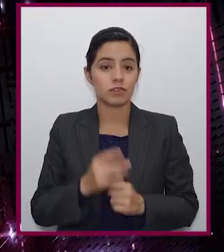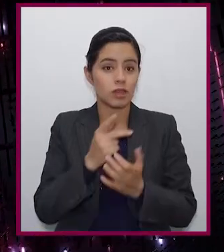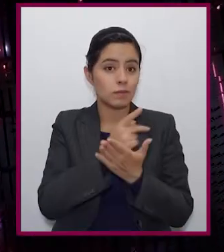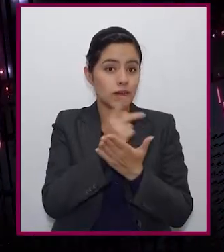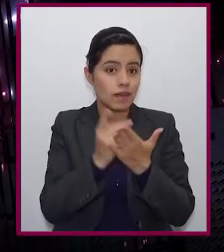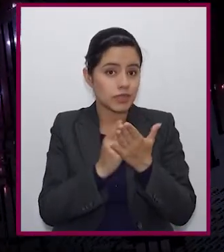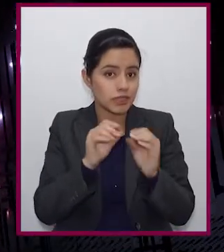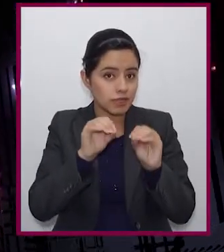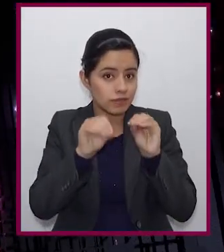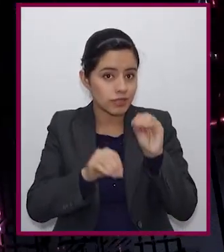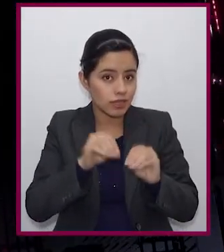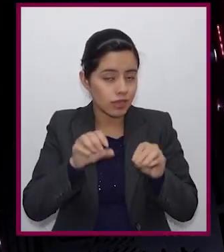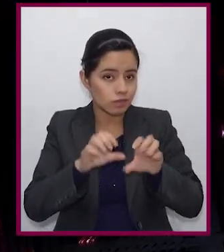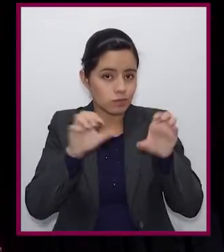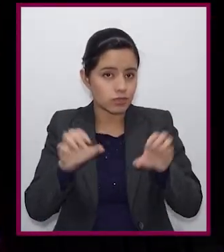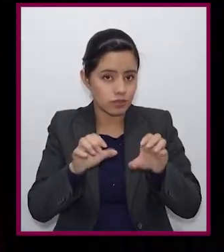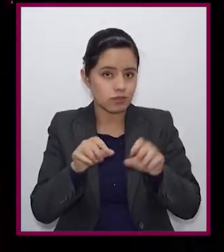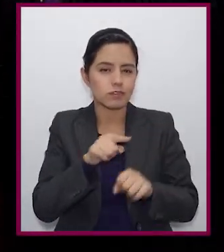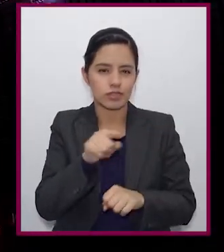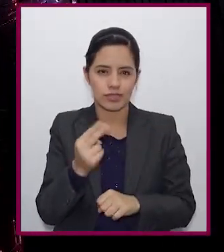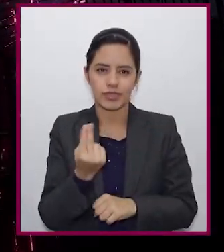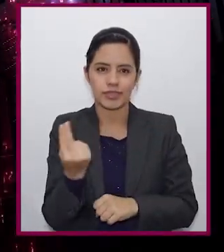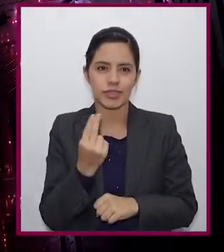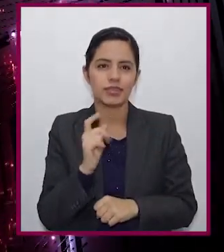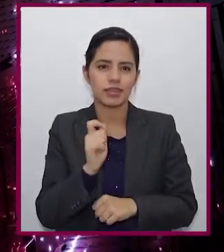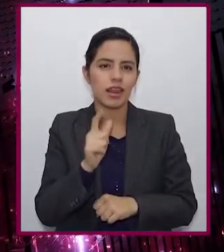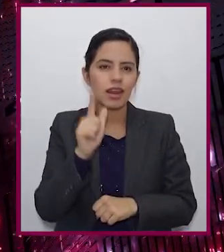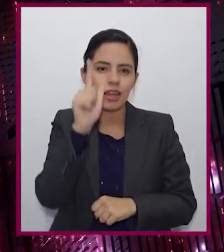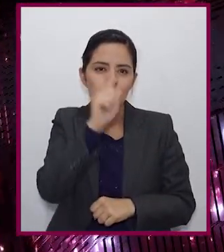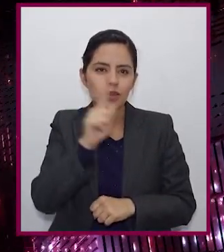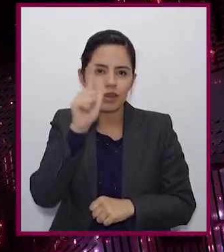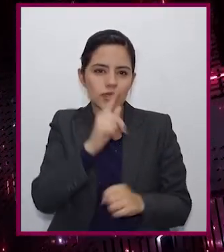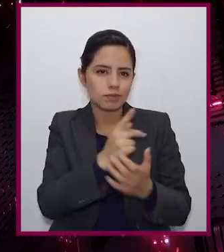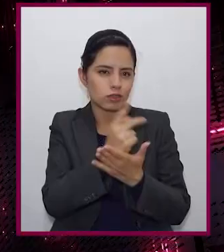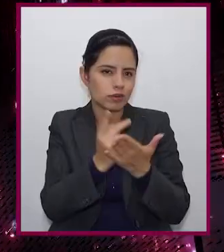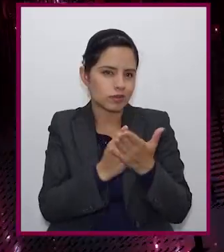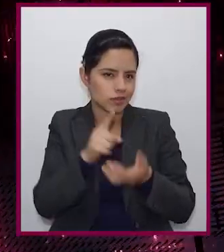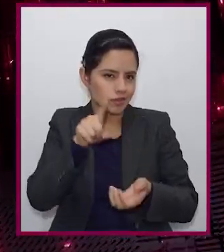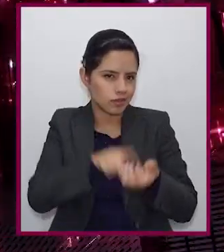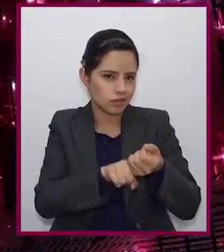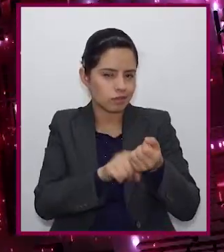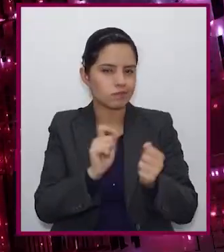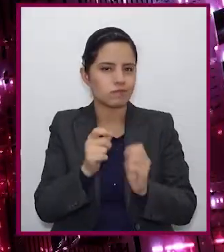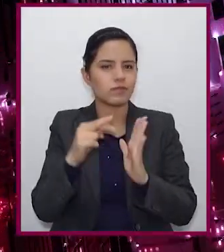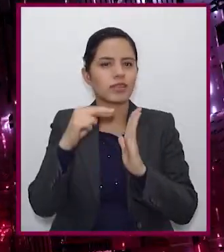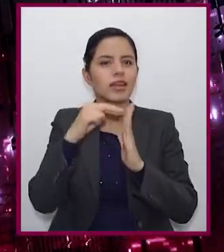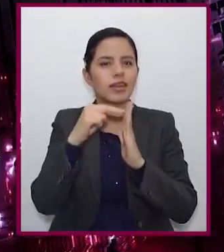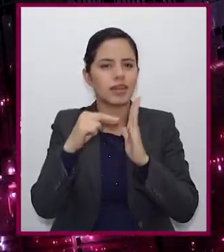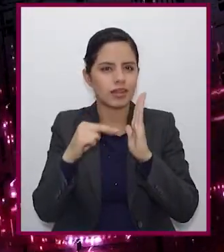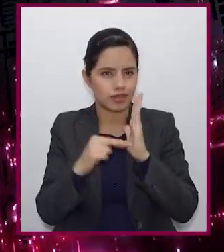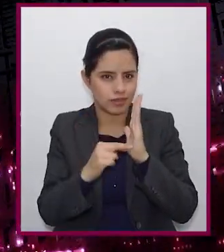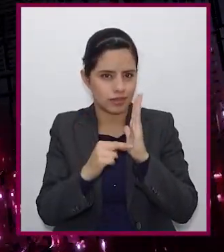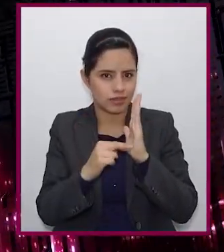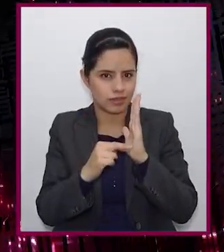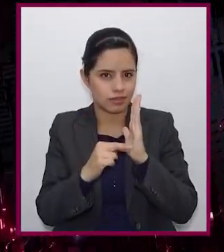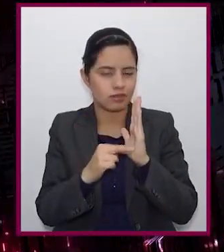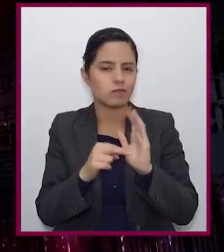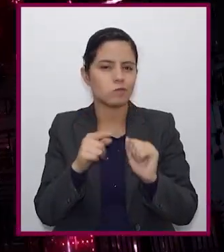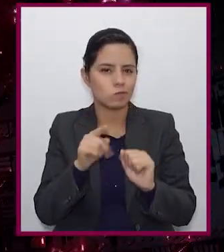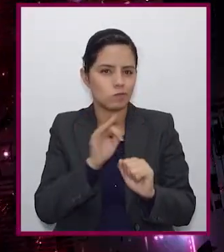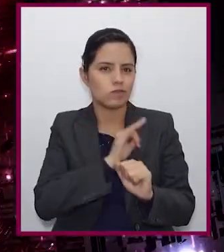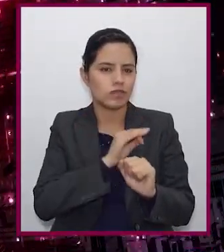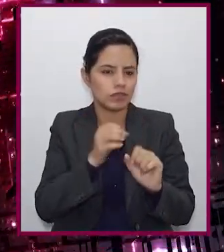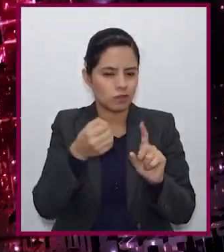Para la programación se necesitan usar lenguajes de programación. Propiamente es un conjunto de reglas para